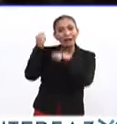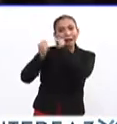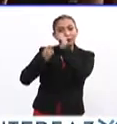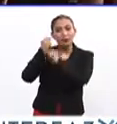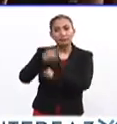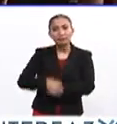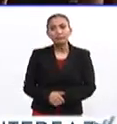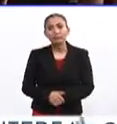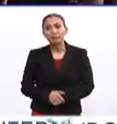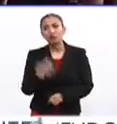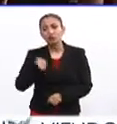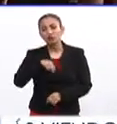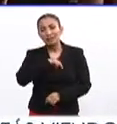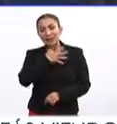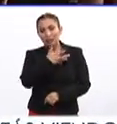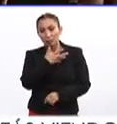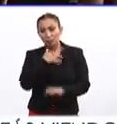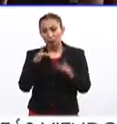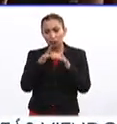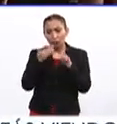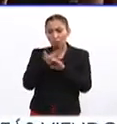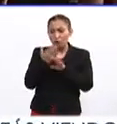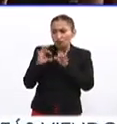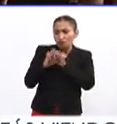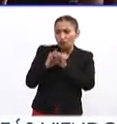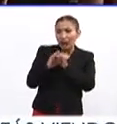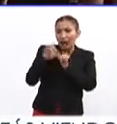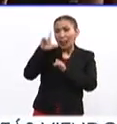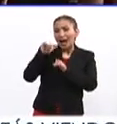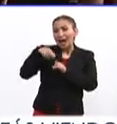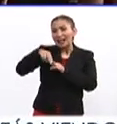tradicional. Nosotros tenemos un contacto muy cercano